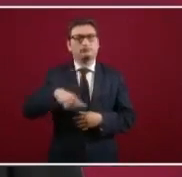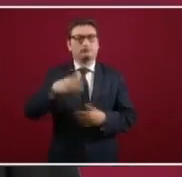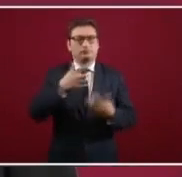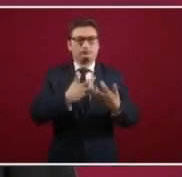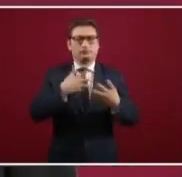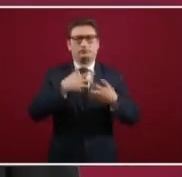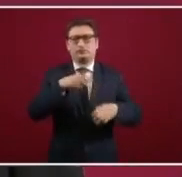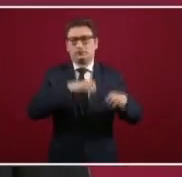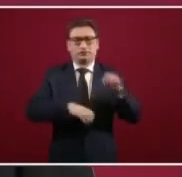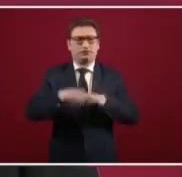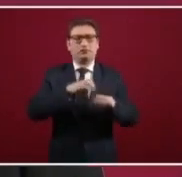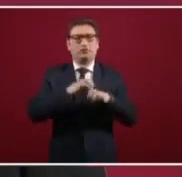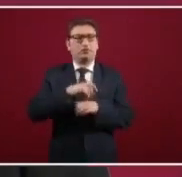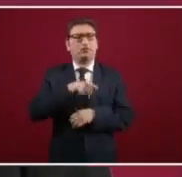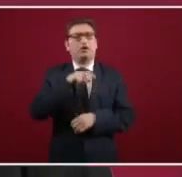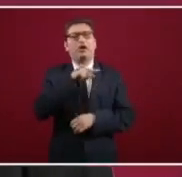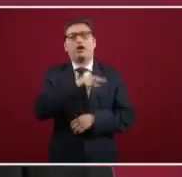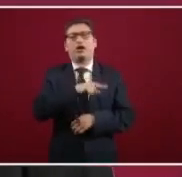favoritas